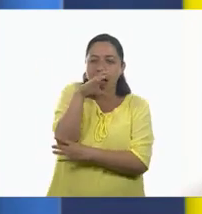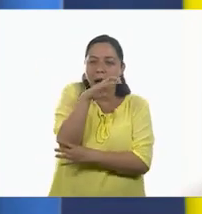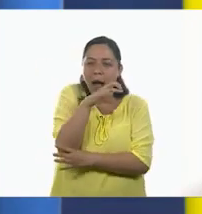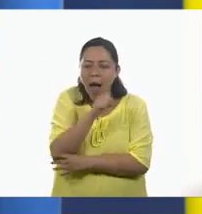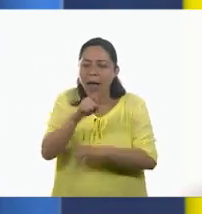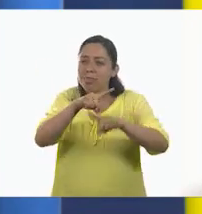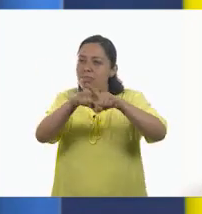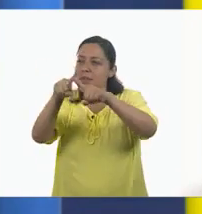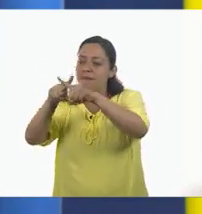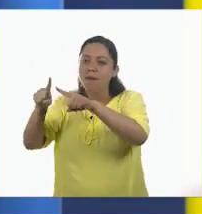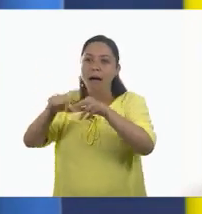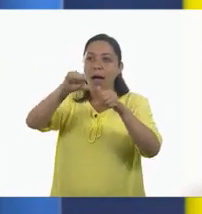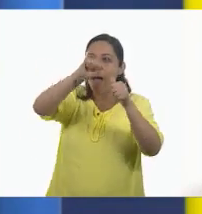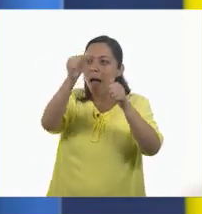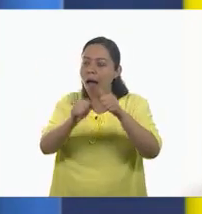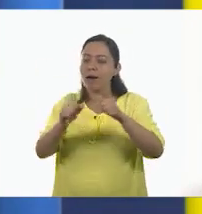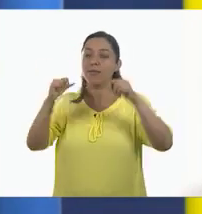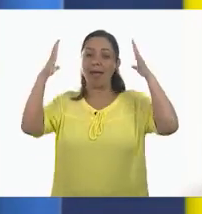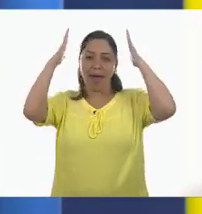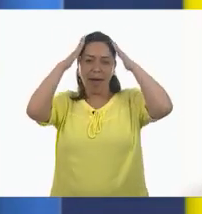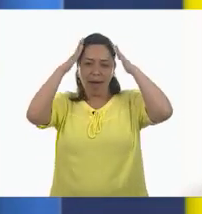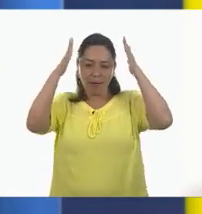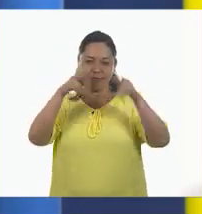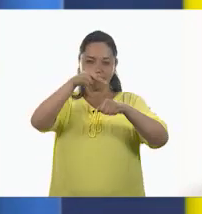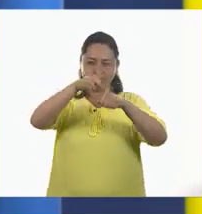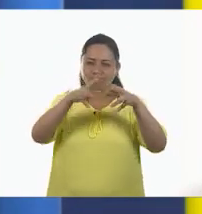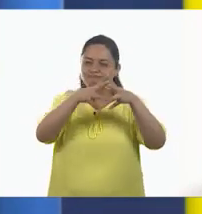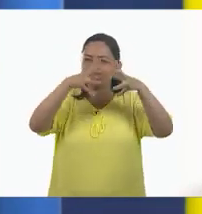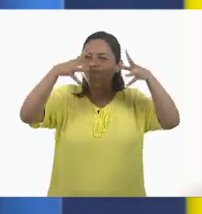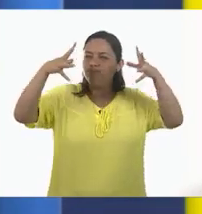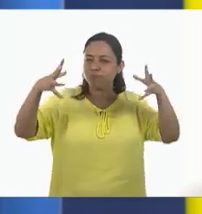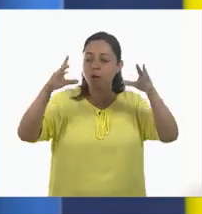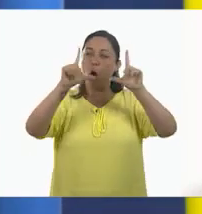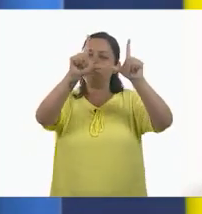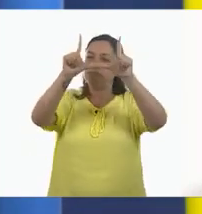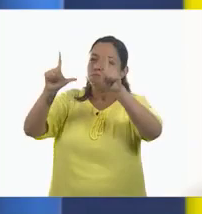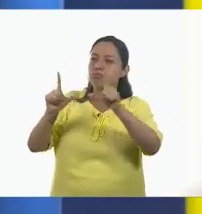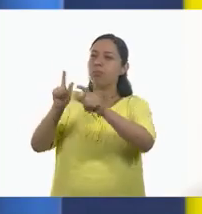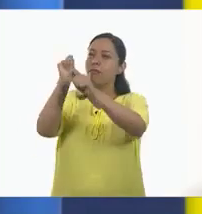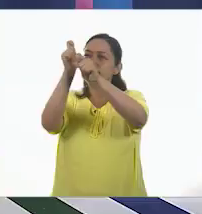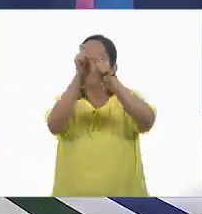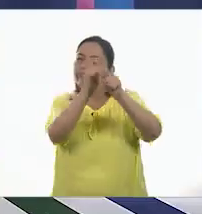de arte como las cabezas colosales, los mosaicos o las tumbas olmecas.